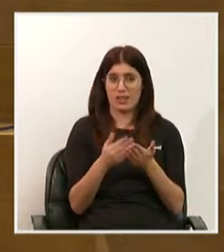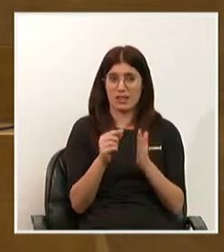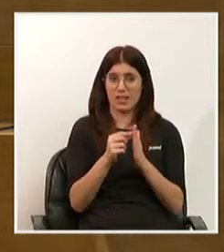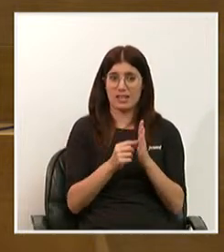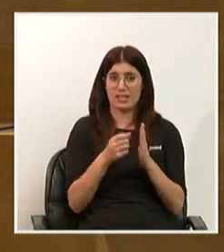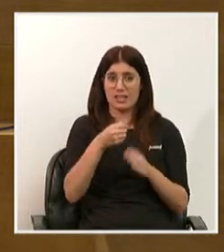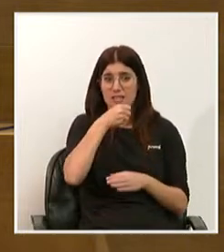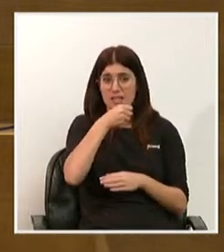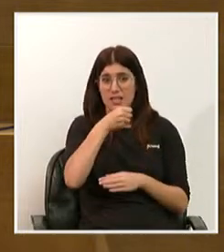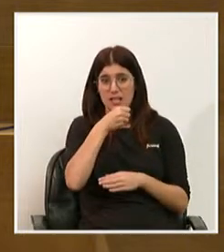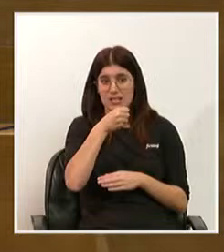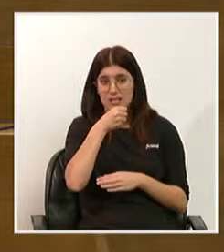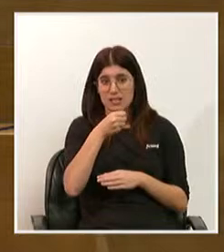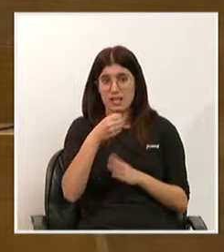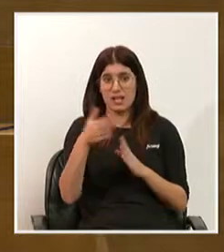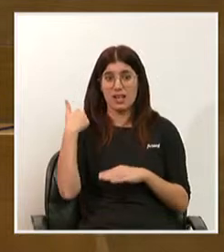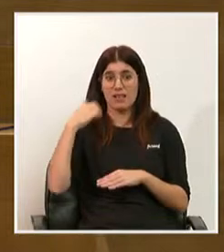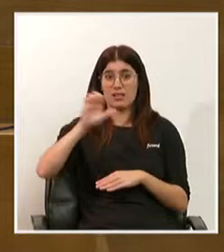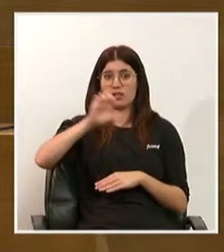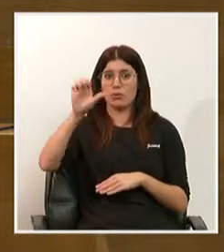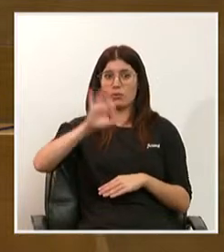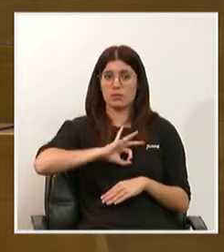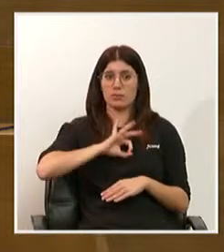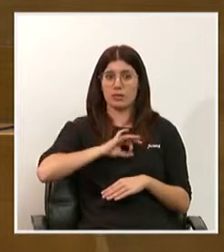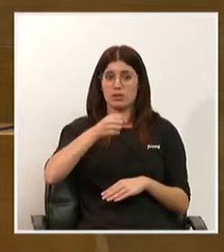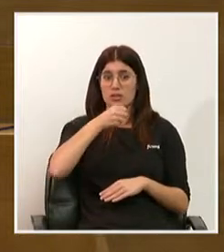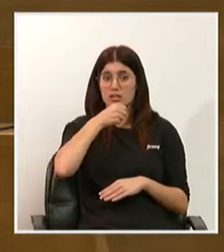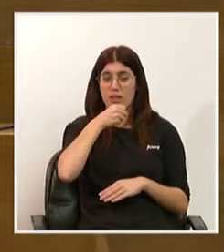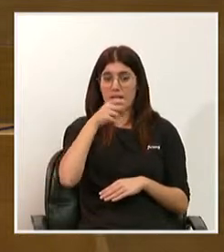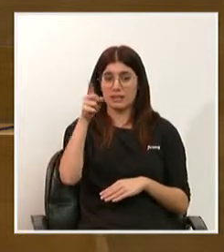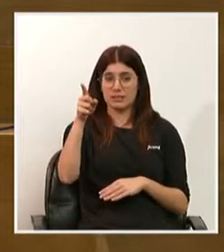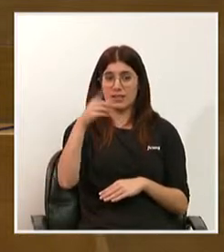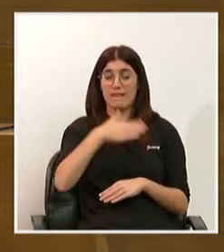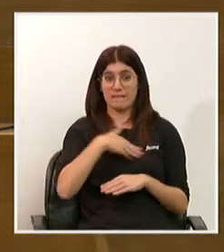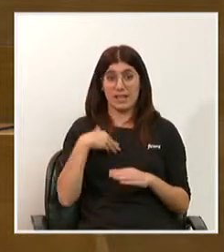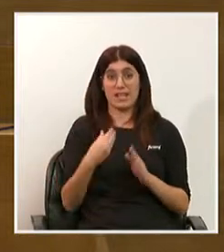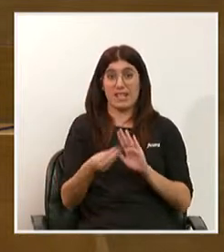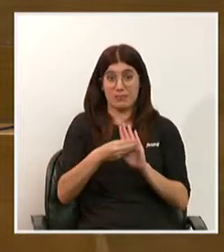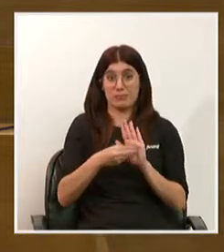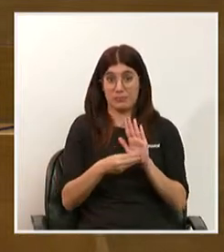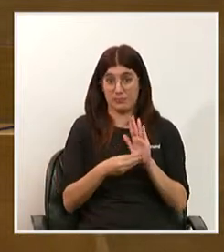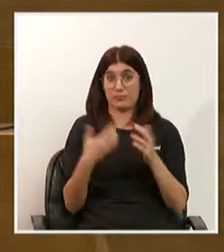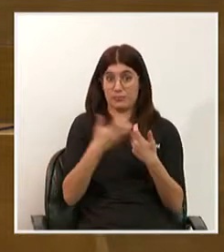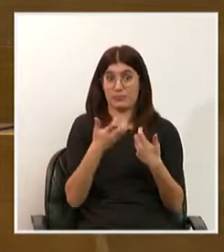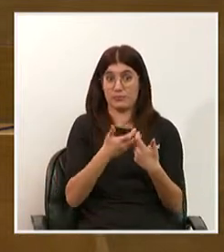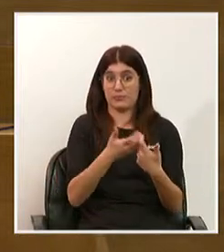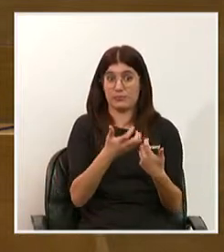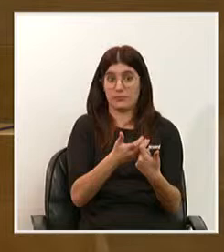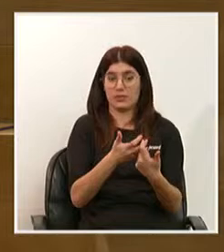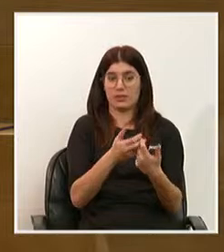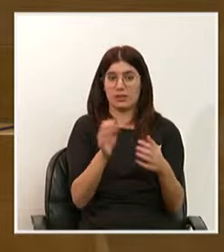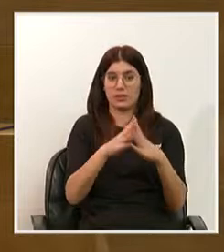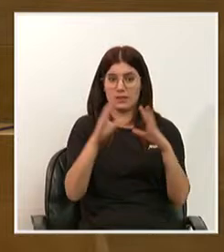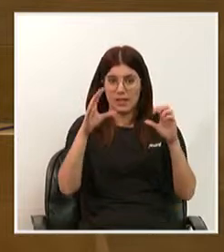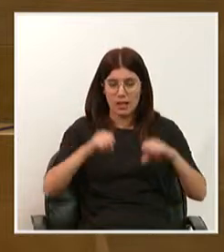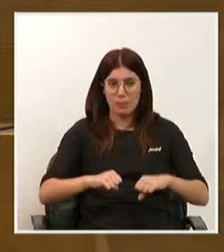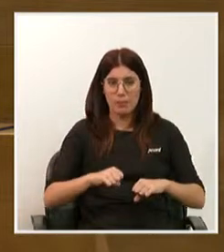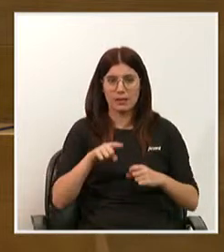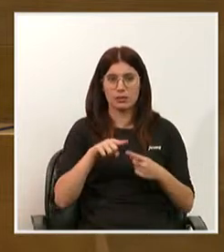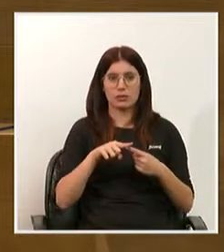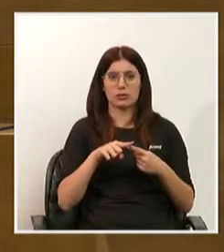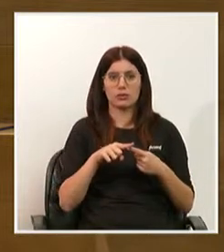que losos diputados del partido socialista querían que se incluyesen impacto del potencial productivo de